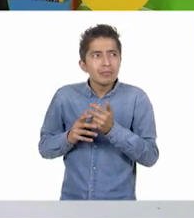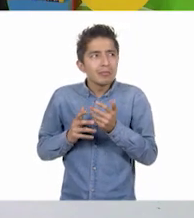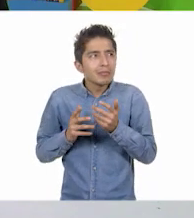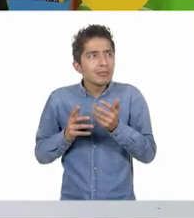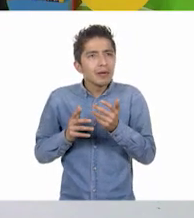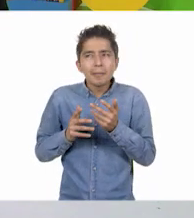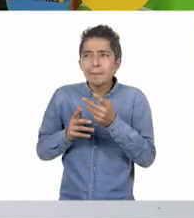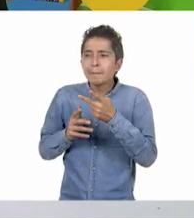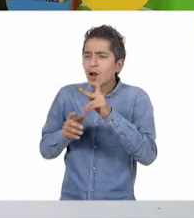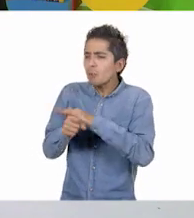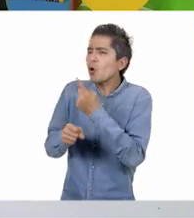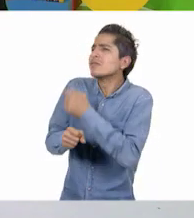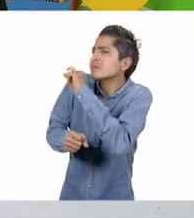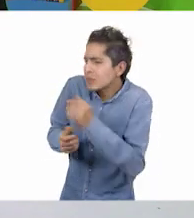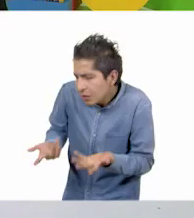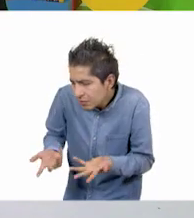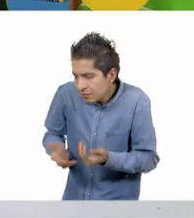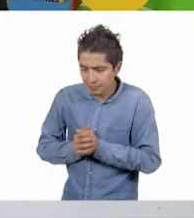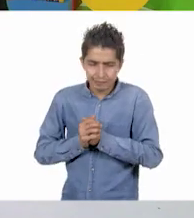Pero, ¿por qué sí?